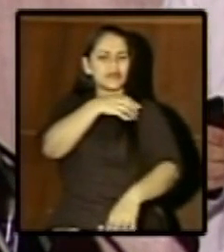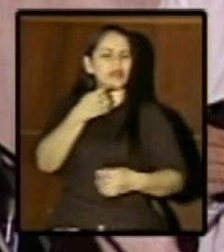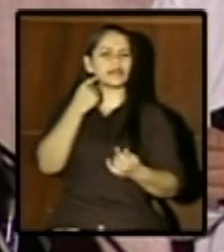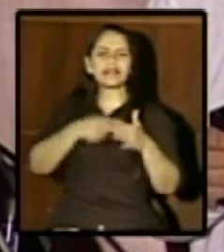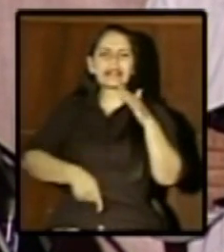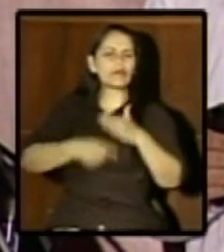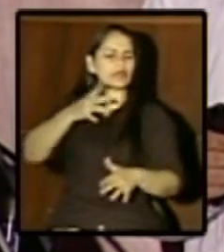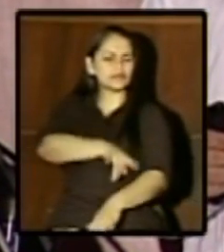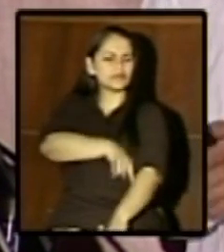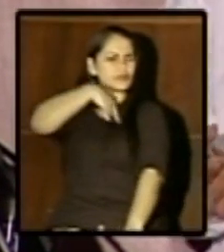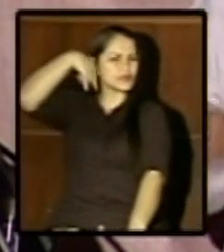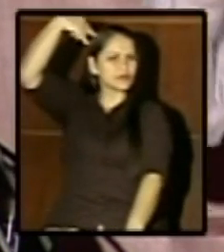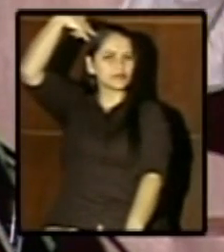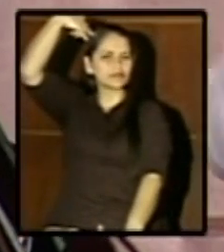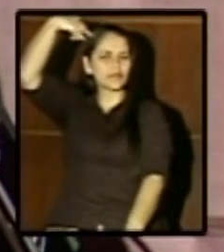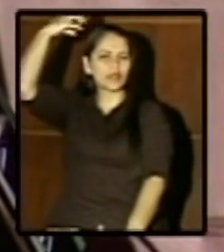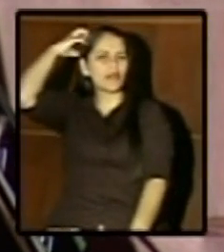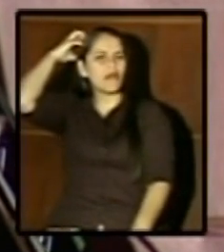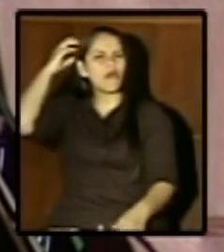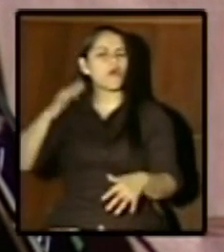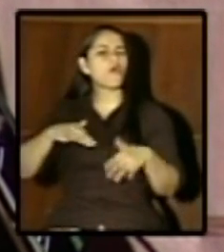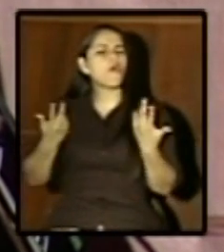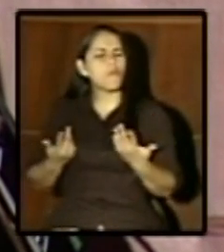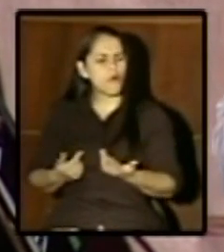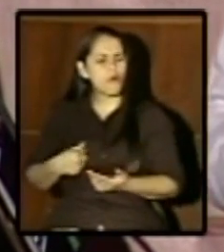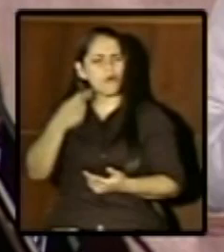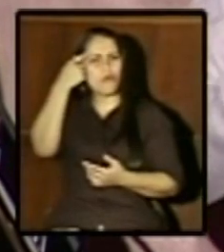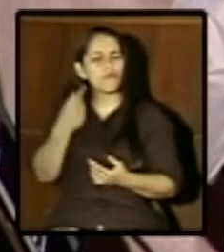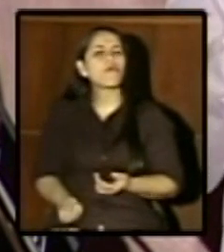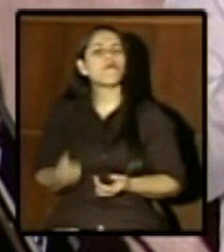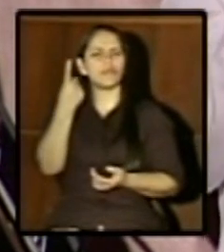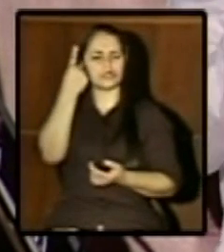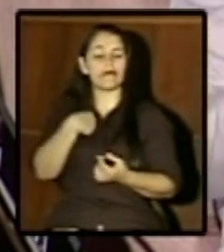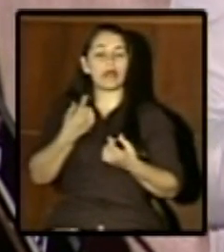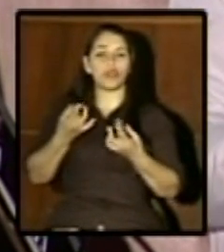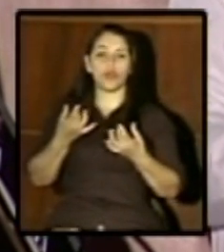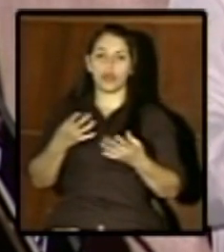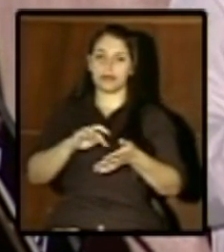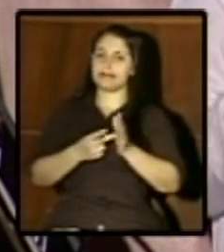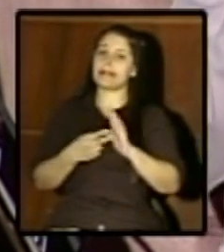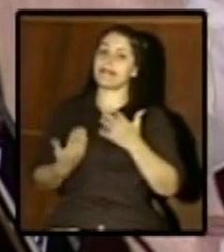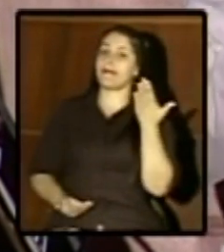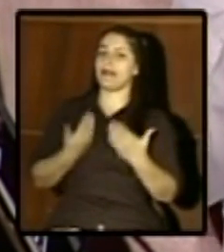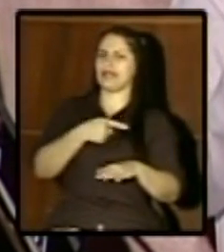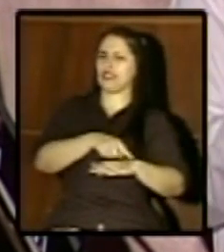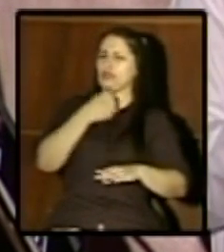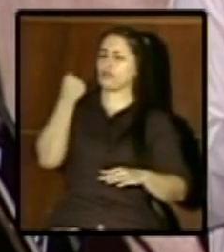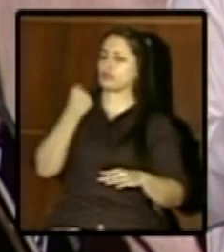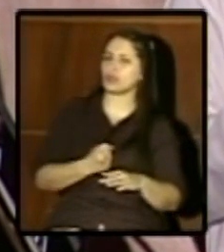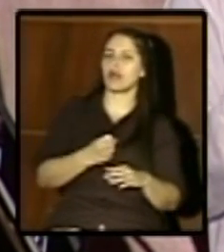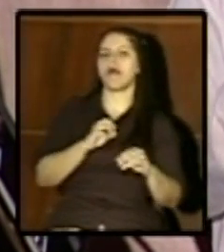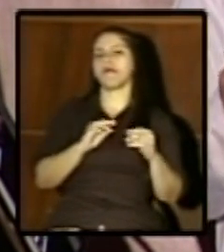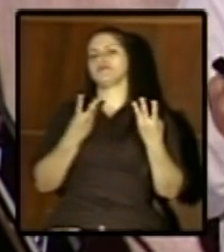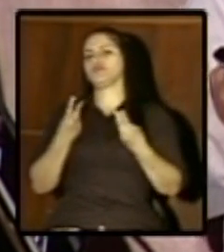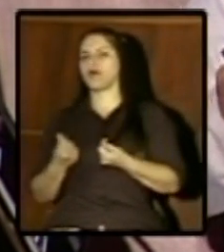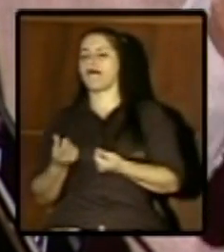unos canales directos que llegan al cerebro. El cómo lo percibimos depende no solo del estímulo doloroso, que puede ser fuerte